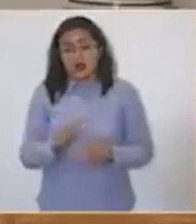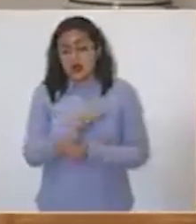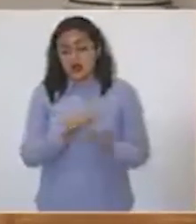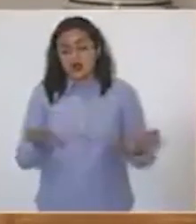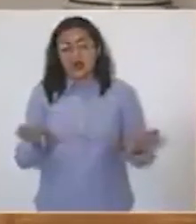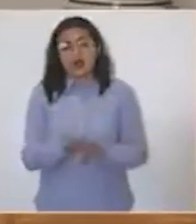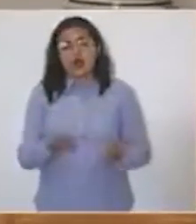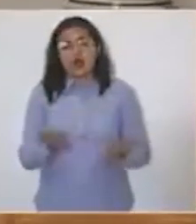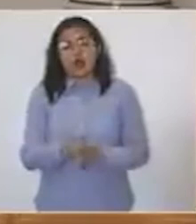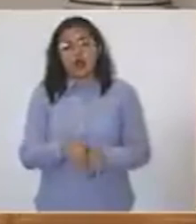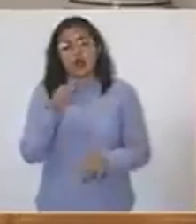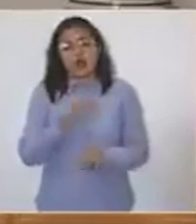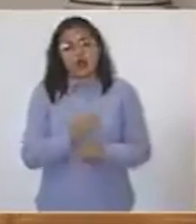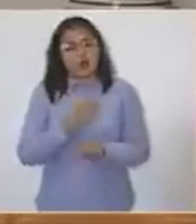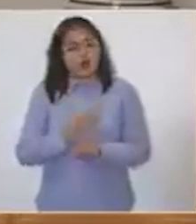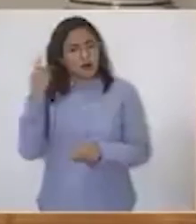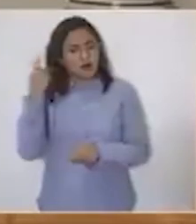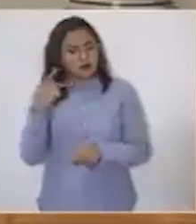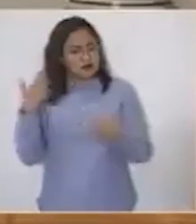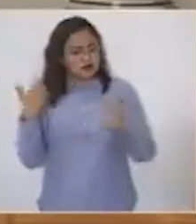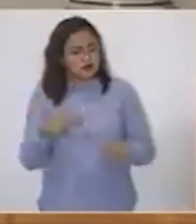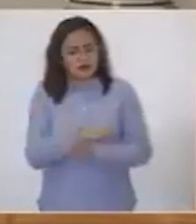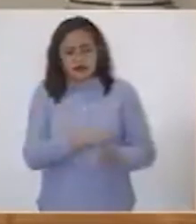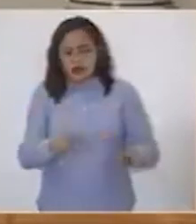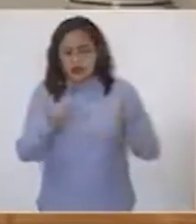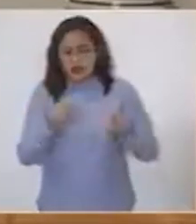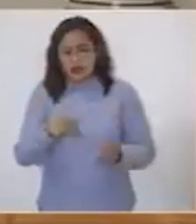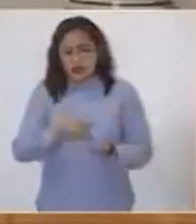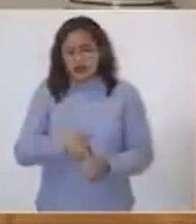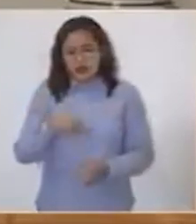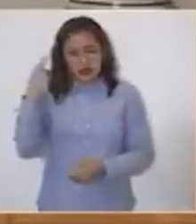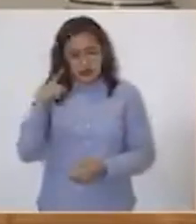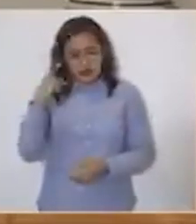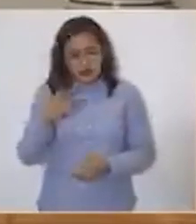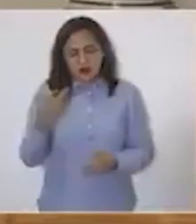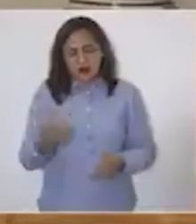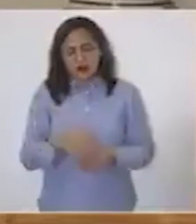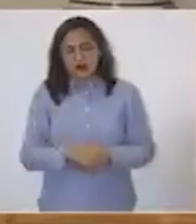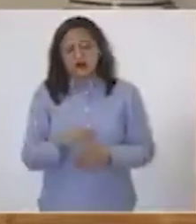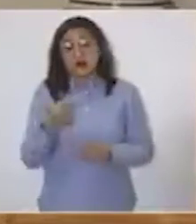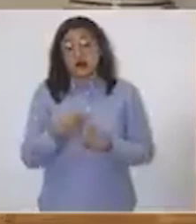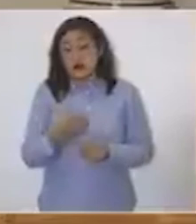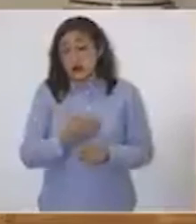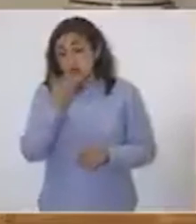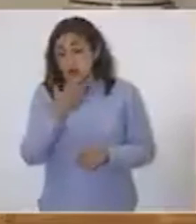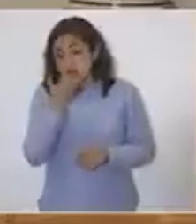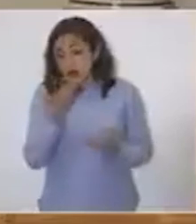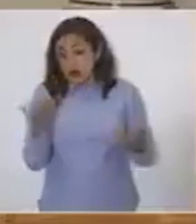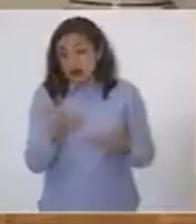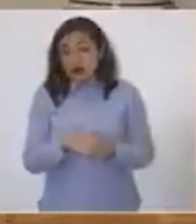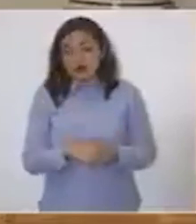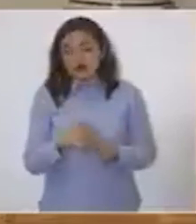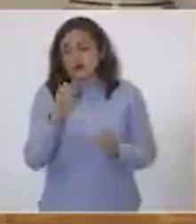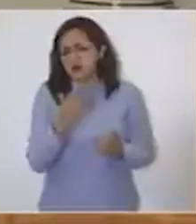acabaron los privilegios en Puebla se acabaron los privilegios en Puebla a los que estaban acostumbrados y